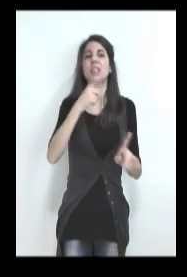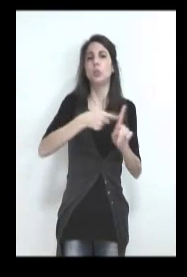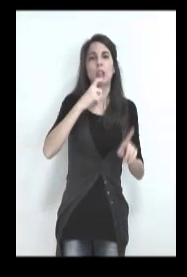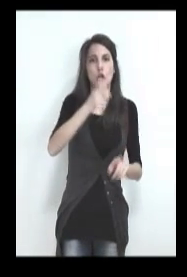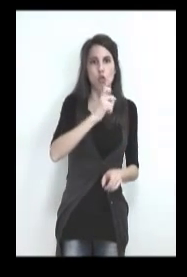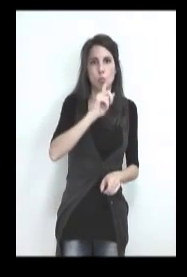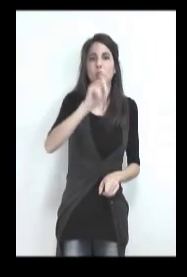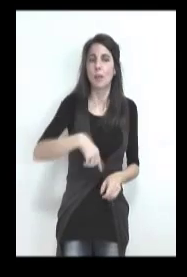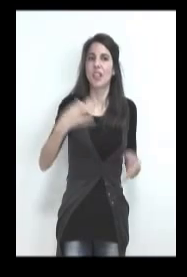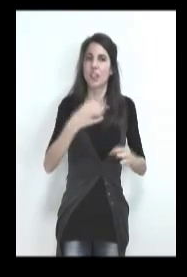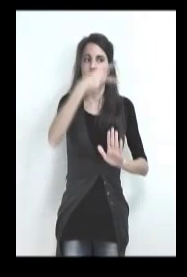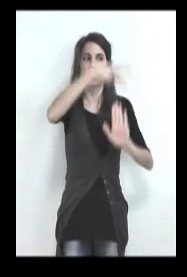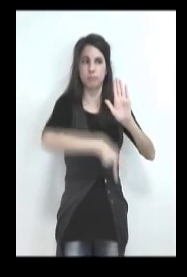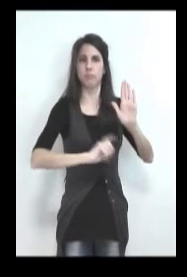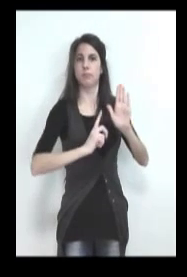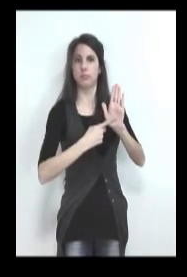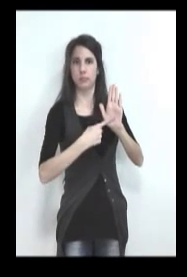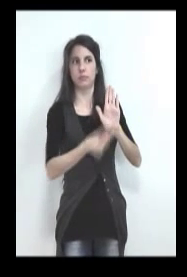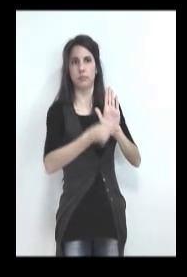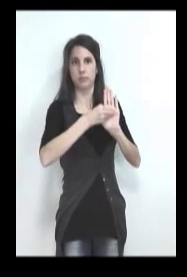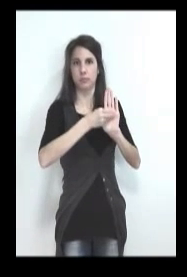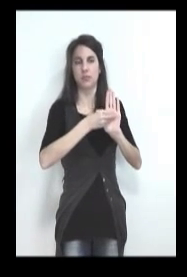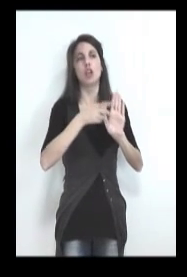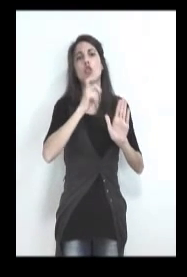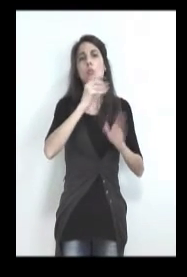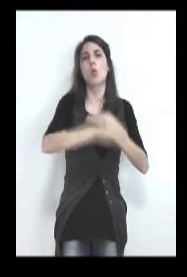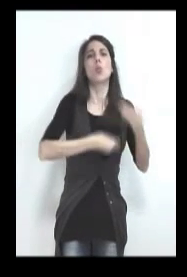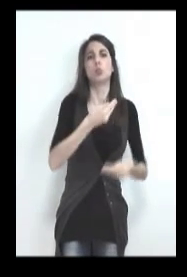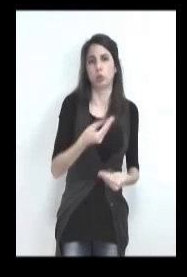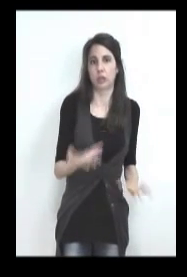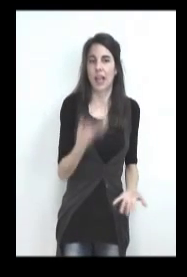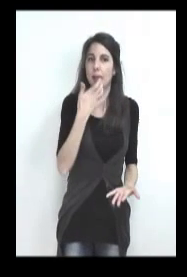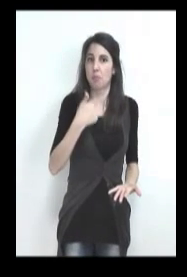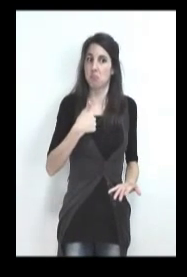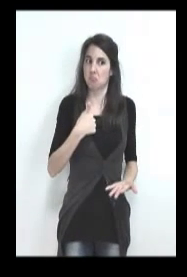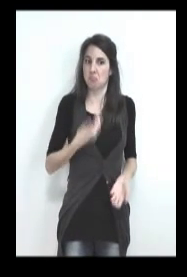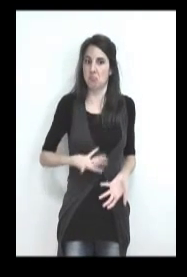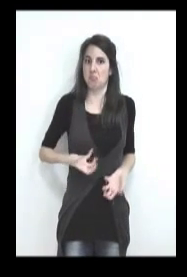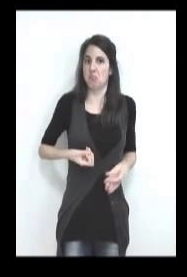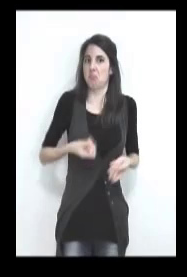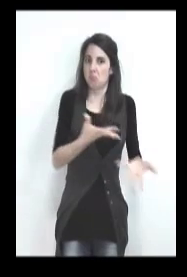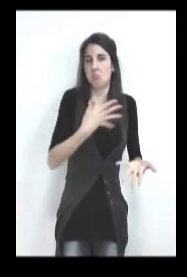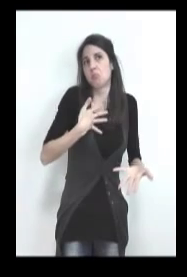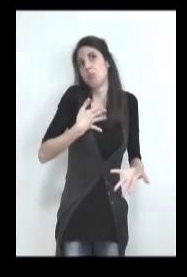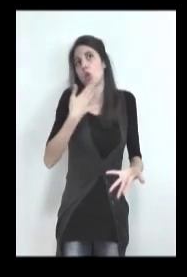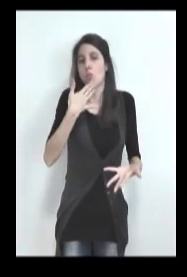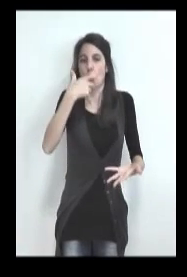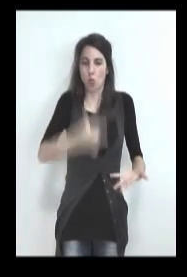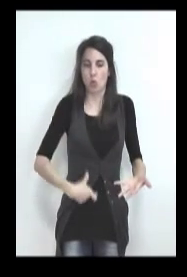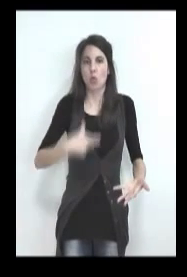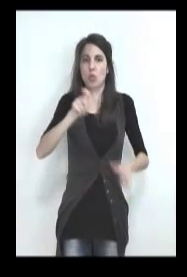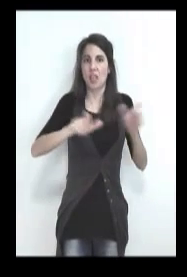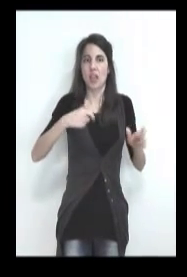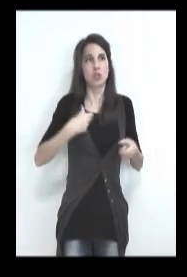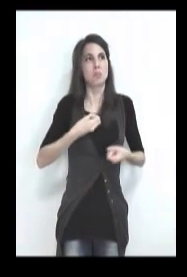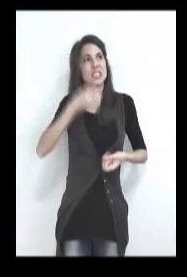se regule en qué sentido se puede utilizar. Yo cedo mi información, mi actividad, yo como ciudadano sensor regalo